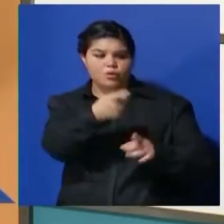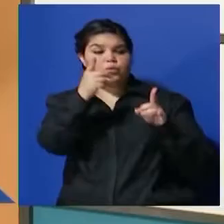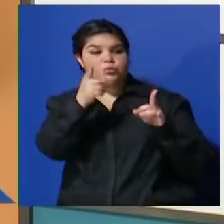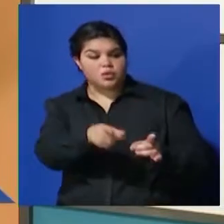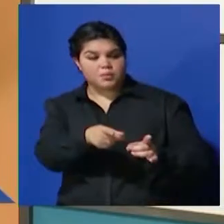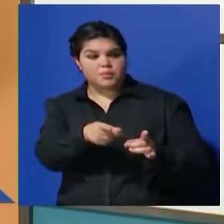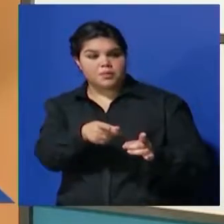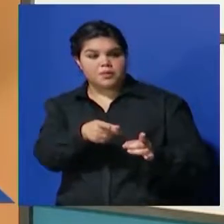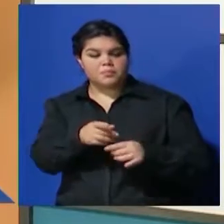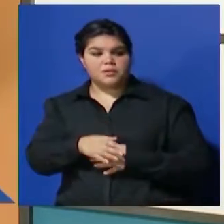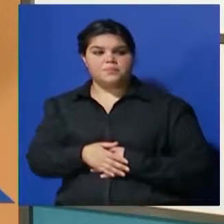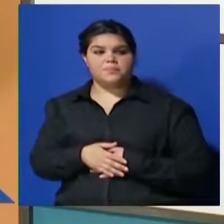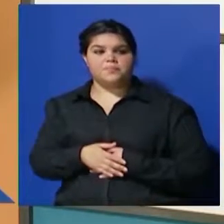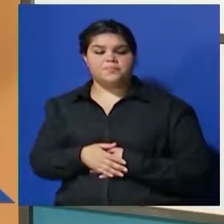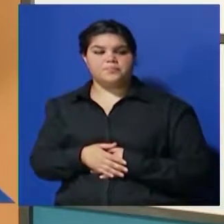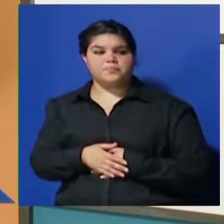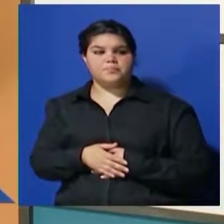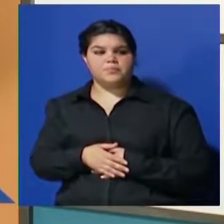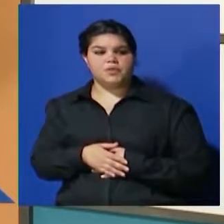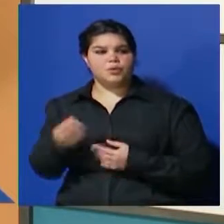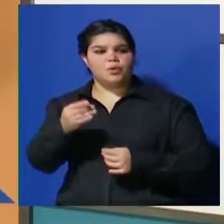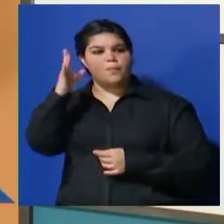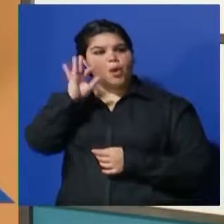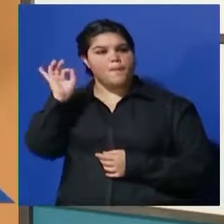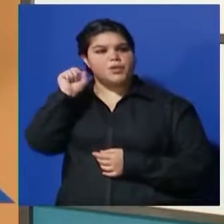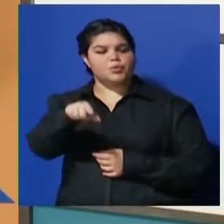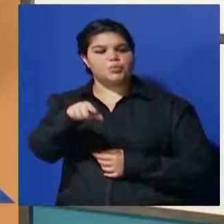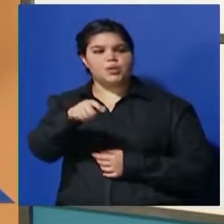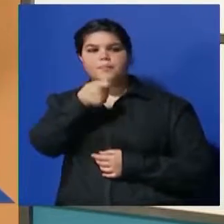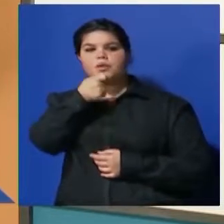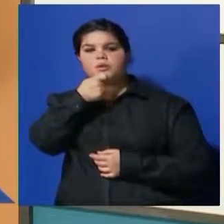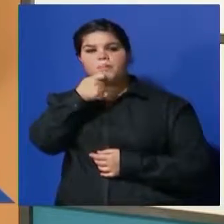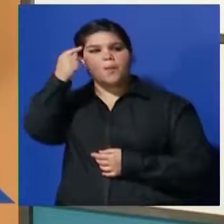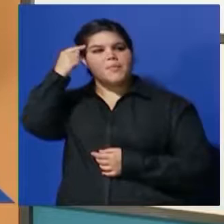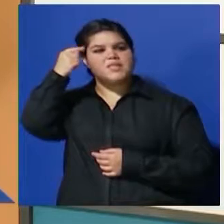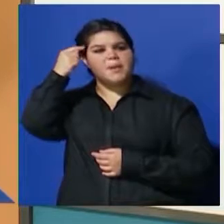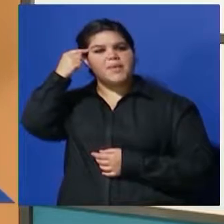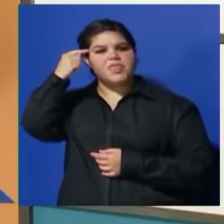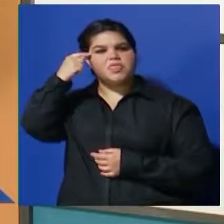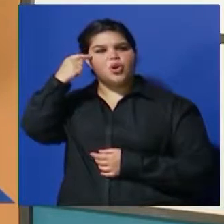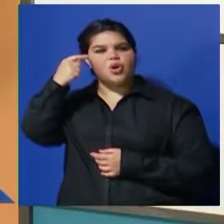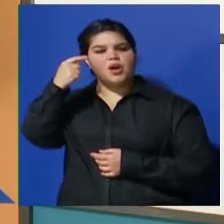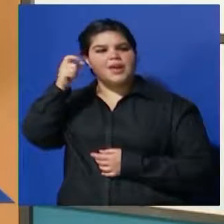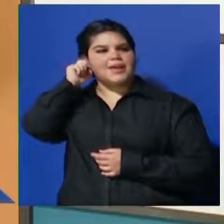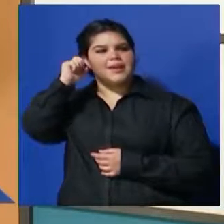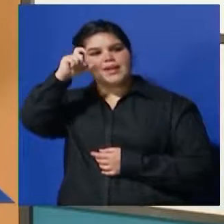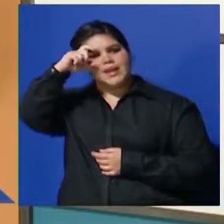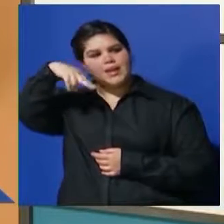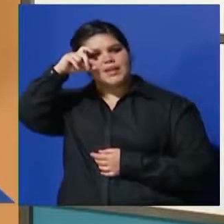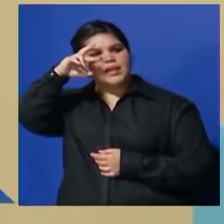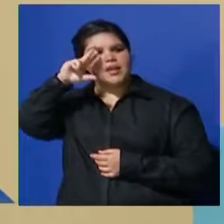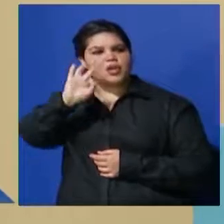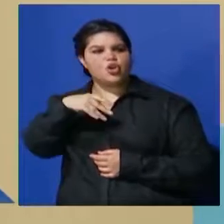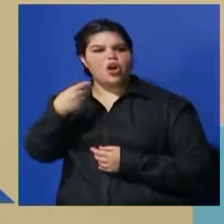entrevistados o entrevistadas. Y me gustaría saber tu opinión. Para vos, ¿qué es que una persona tenga perspectiva de género? Para profundizar en ese concepto. Bien,